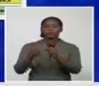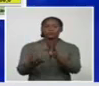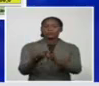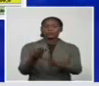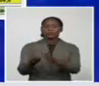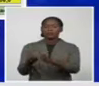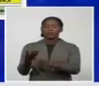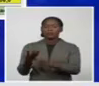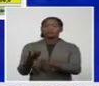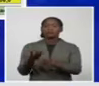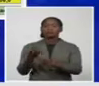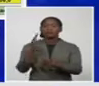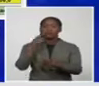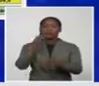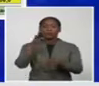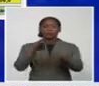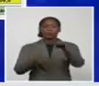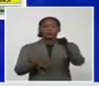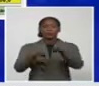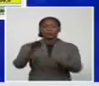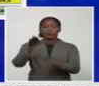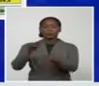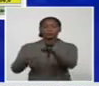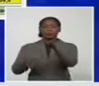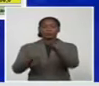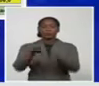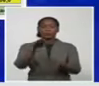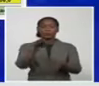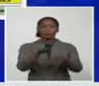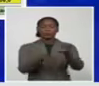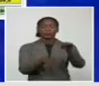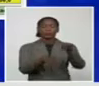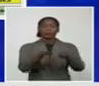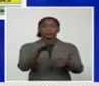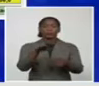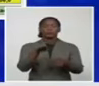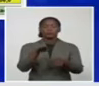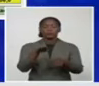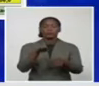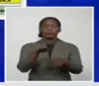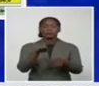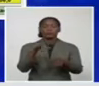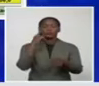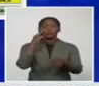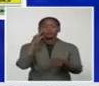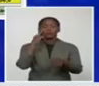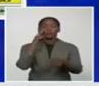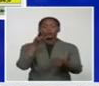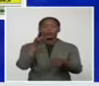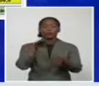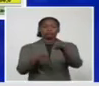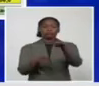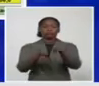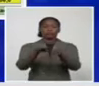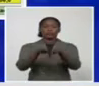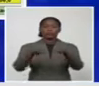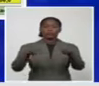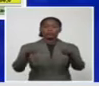una inestabilidad, pero una inestabilidad sobre lo alto en la